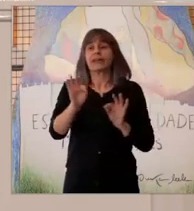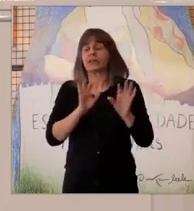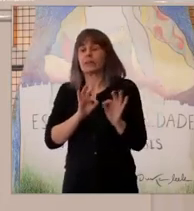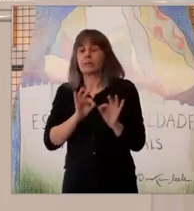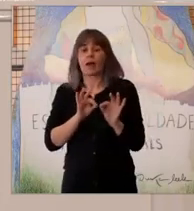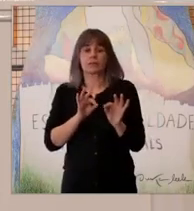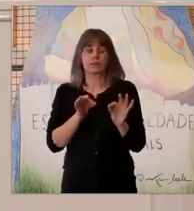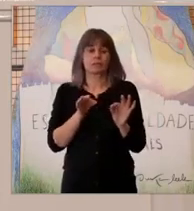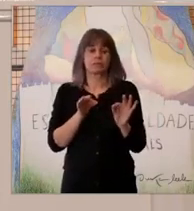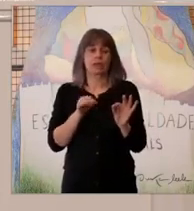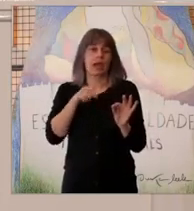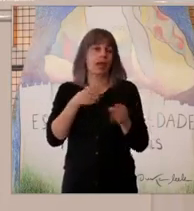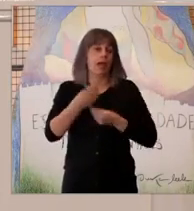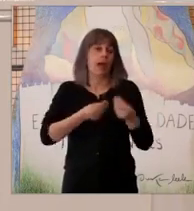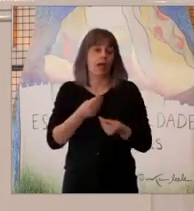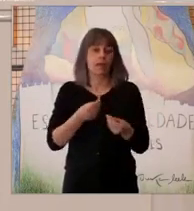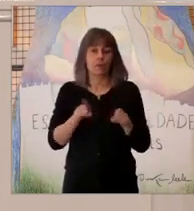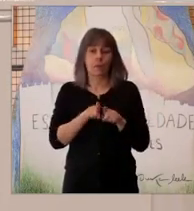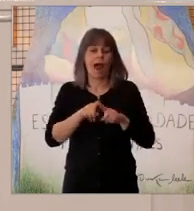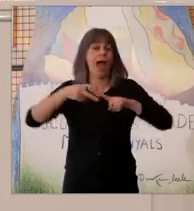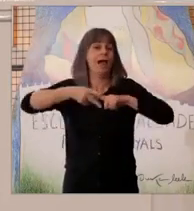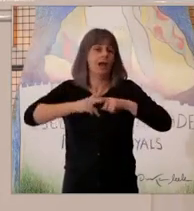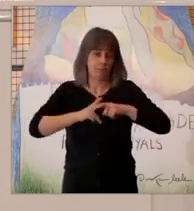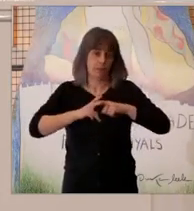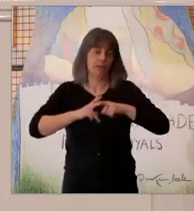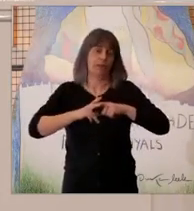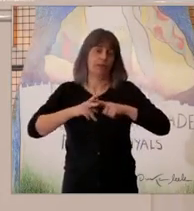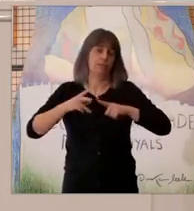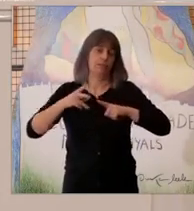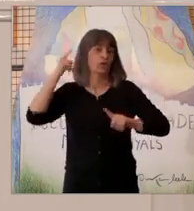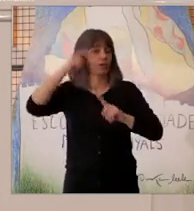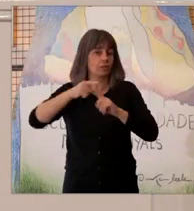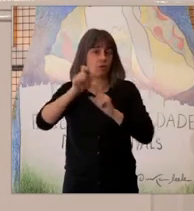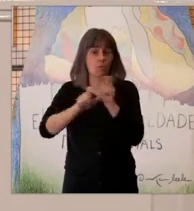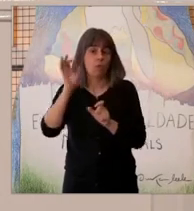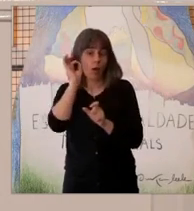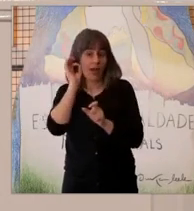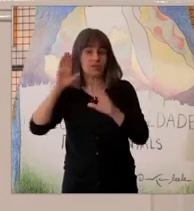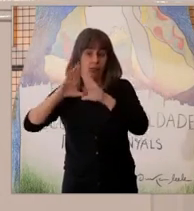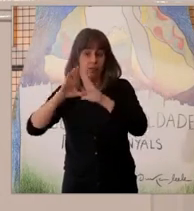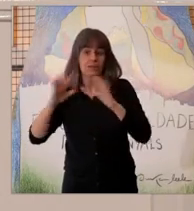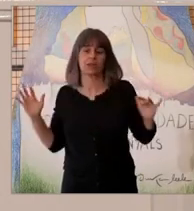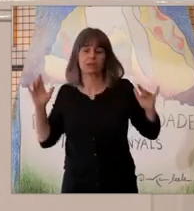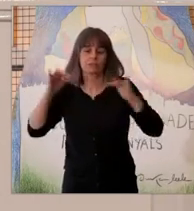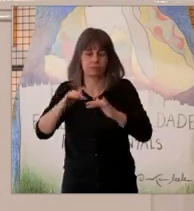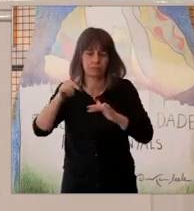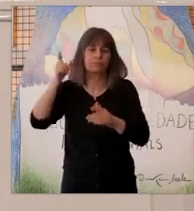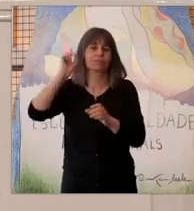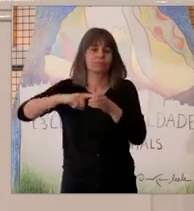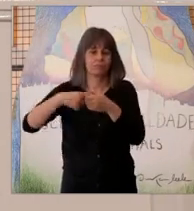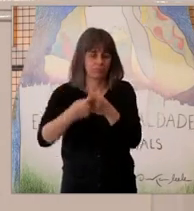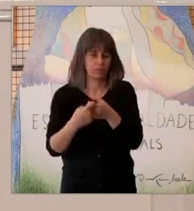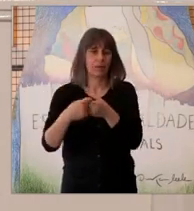se hace es tenerlo como herramienta de agrupación de mujeres feministas de estudiantes feministas que intentan